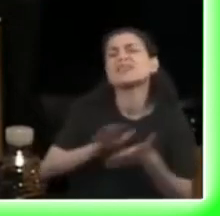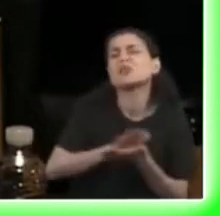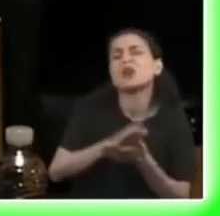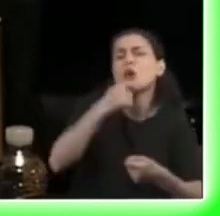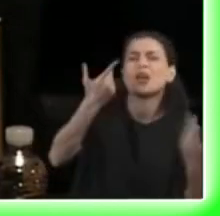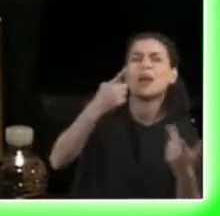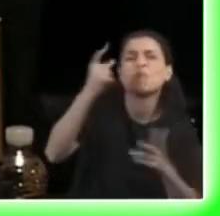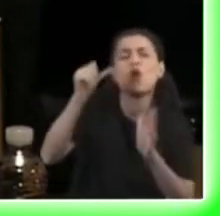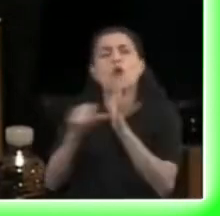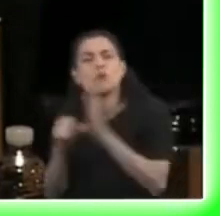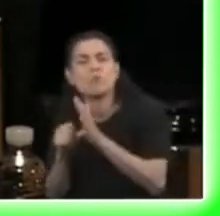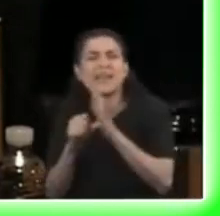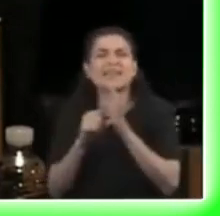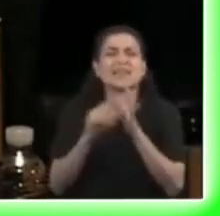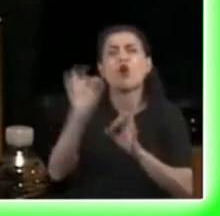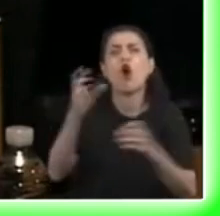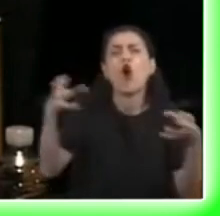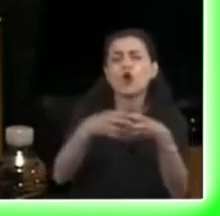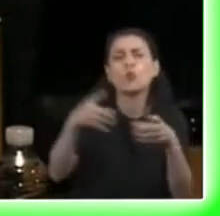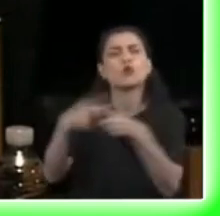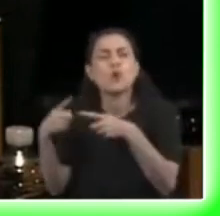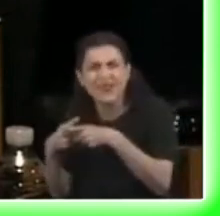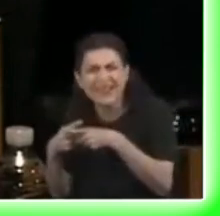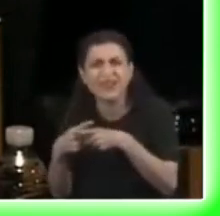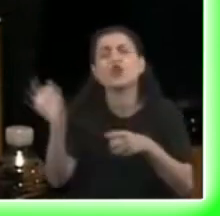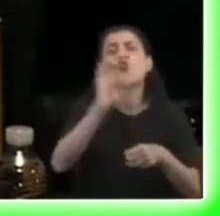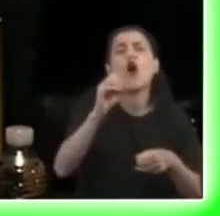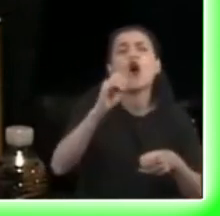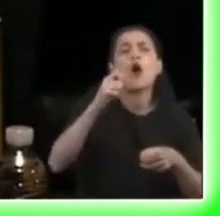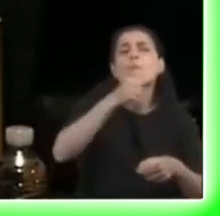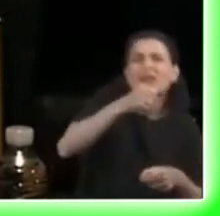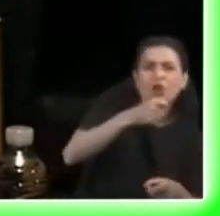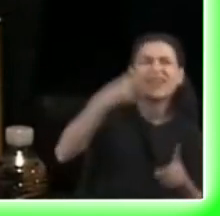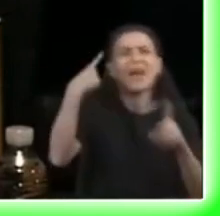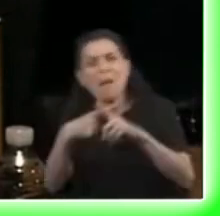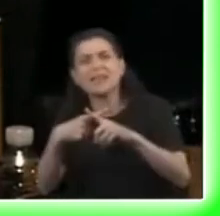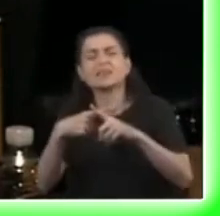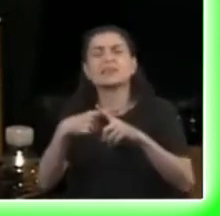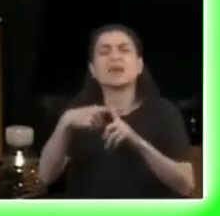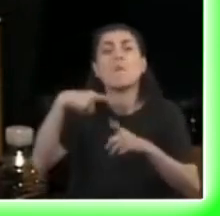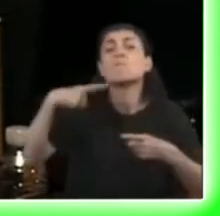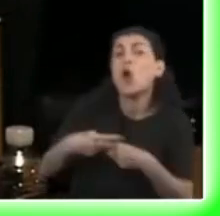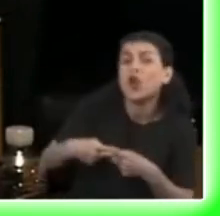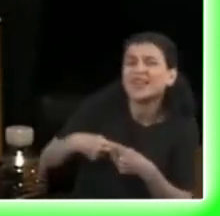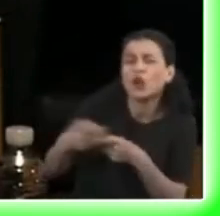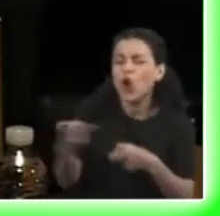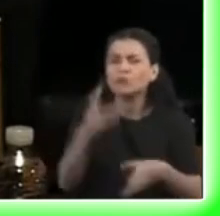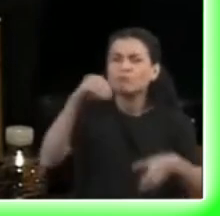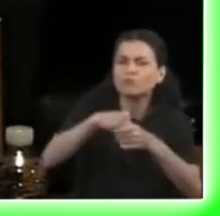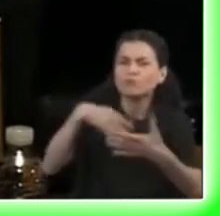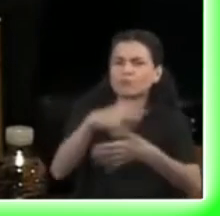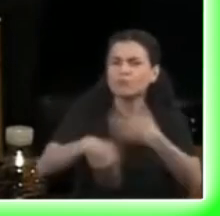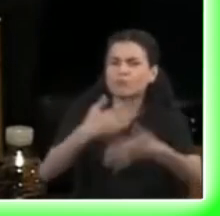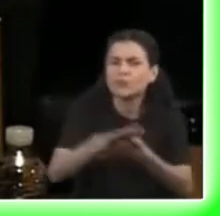entre muchísimos políticos y muchísimos medios y periodistas, o como diríamos en criollo acá en Argentina, porque tienen el